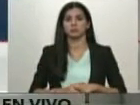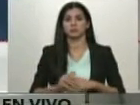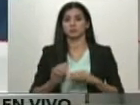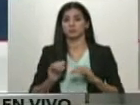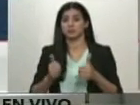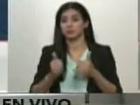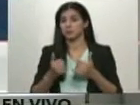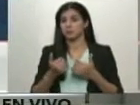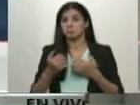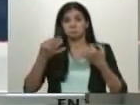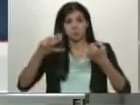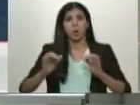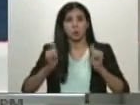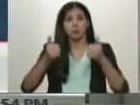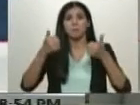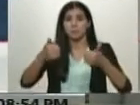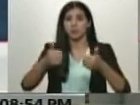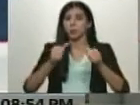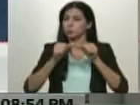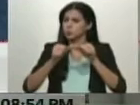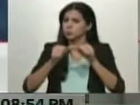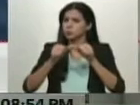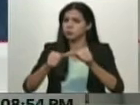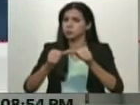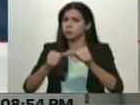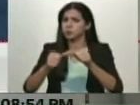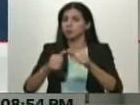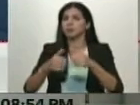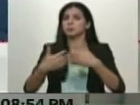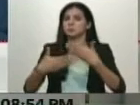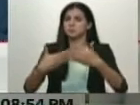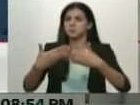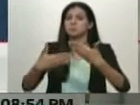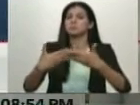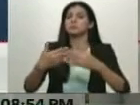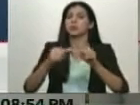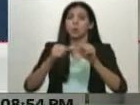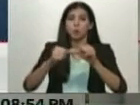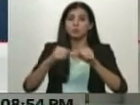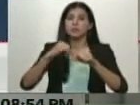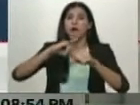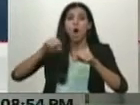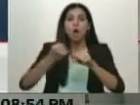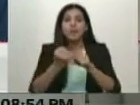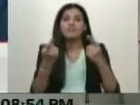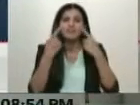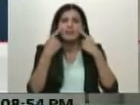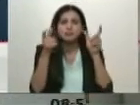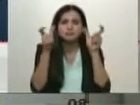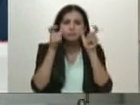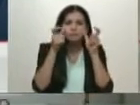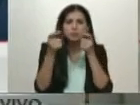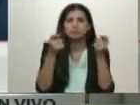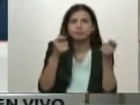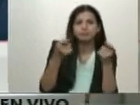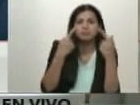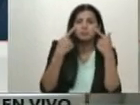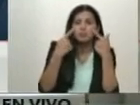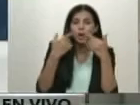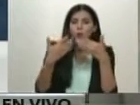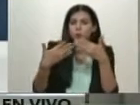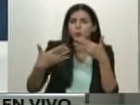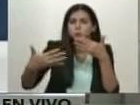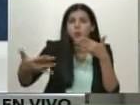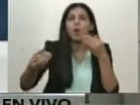ha arrancado con buen pie, se mantenga en jornadas permanentes de vigilancia, seguimiento y